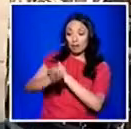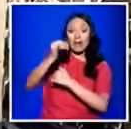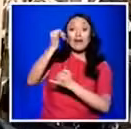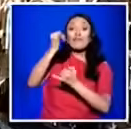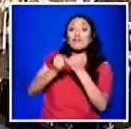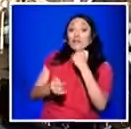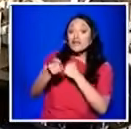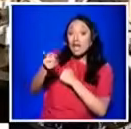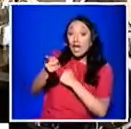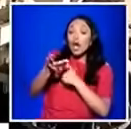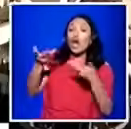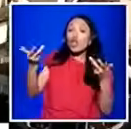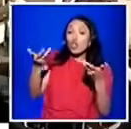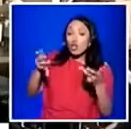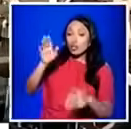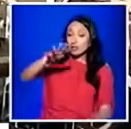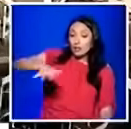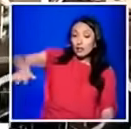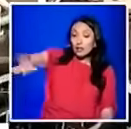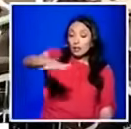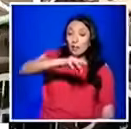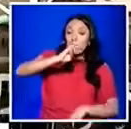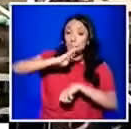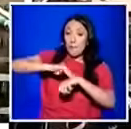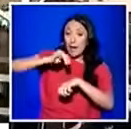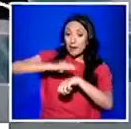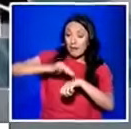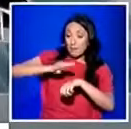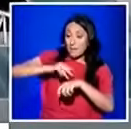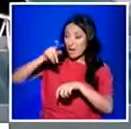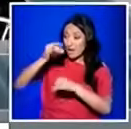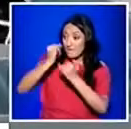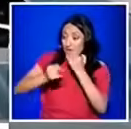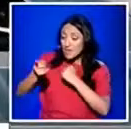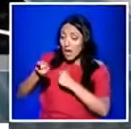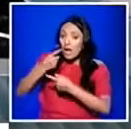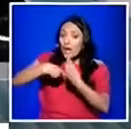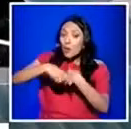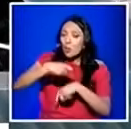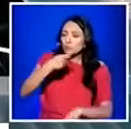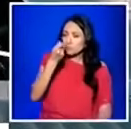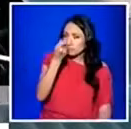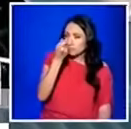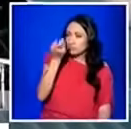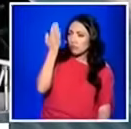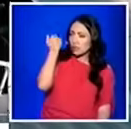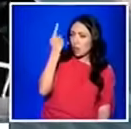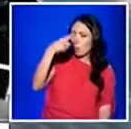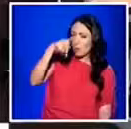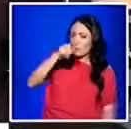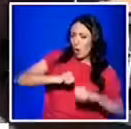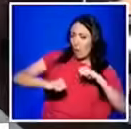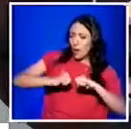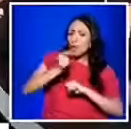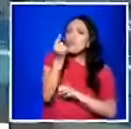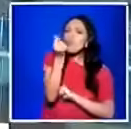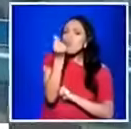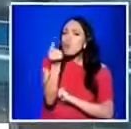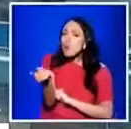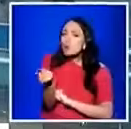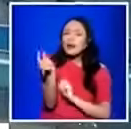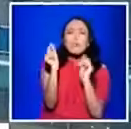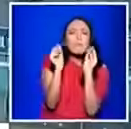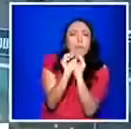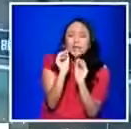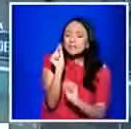a jugarse en el Hard Rock Stadium en Miami, Florida, se venden desde el pasado 1 de mayo. Aquí, por ejemplo, la entrada